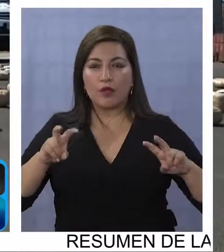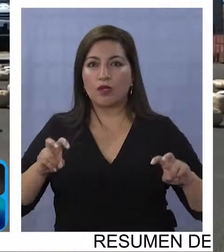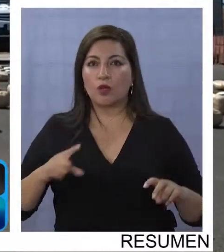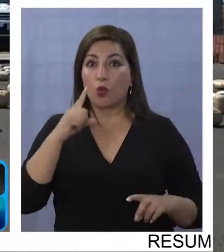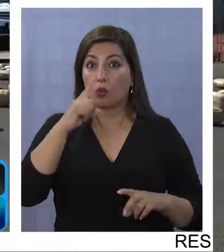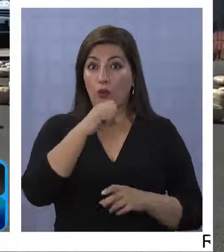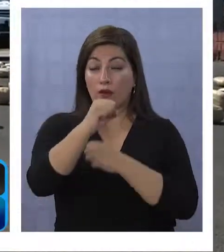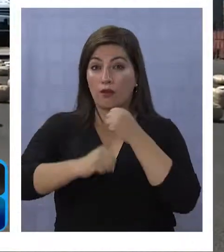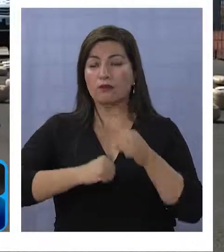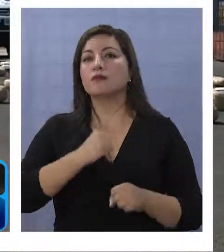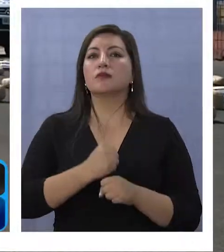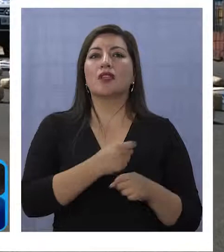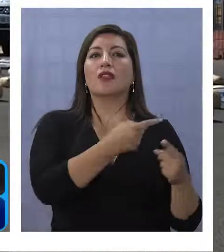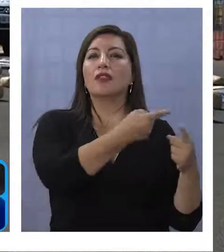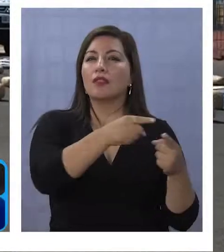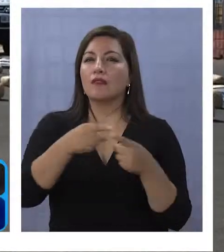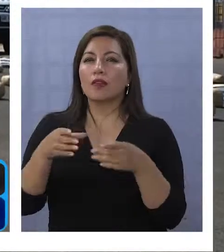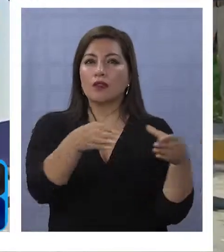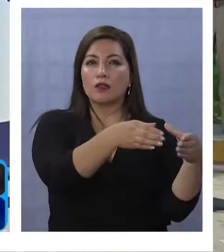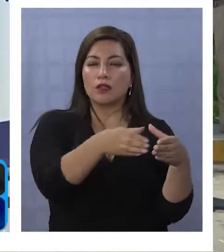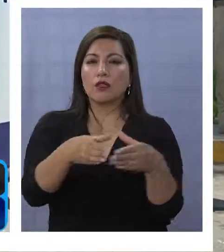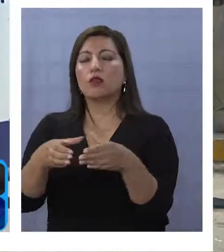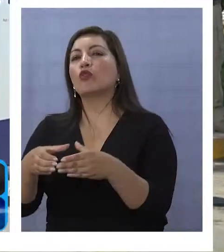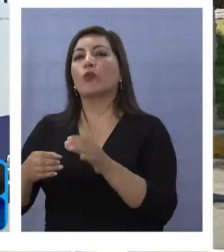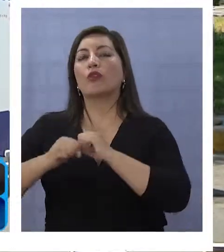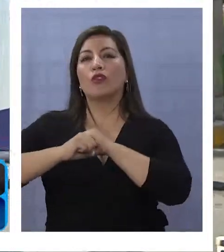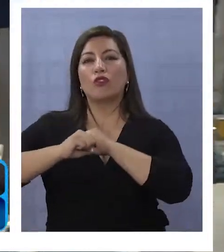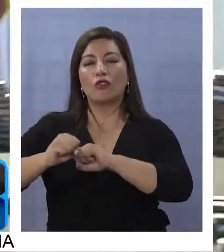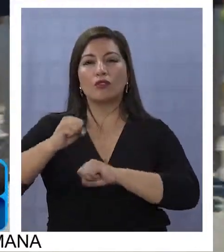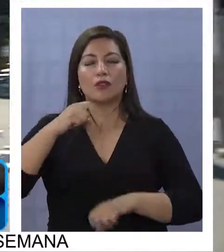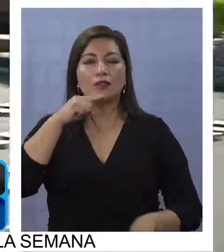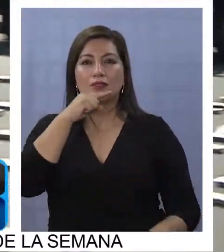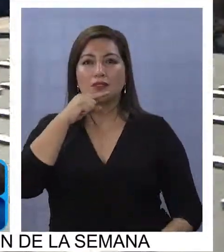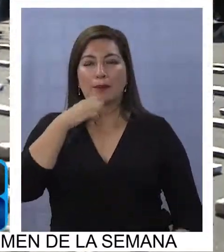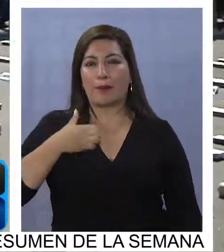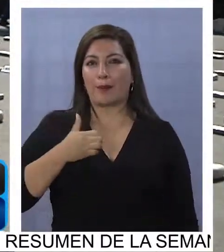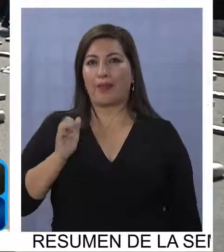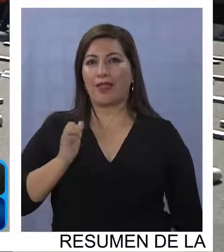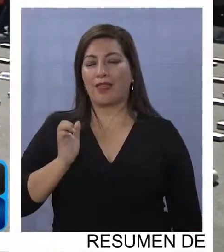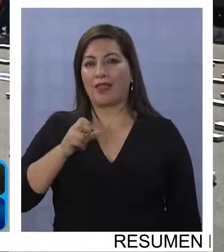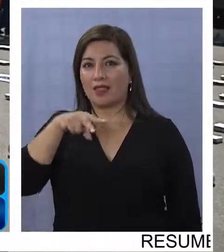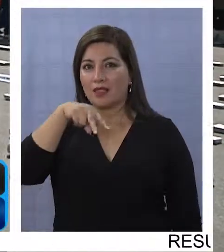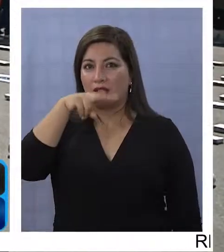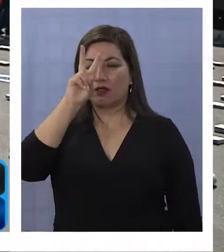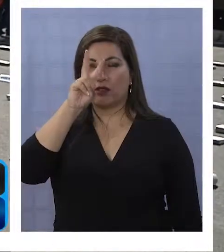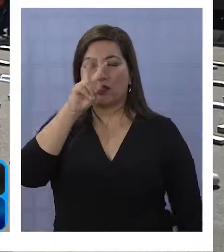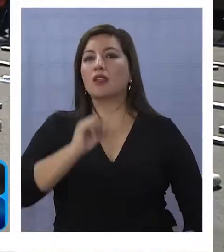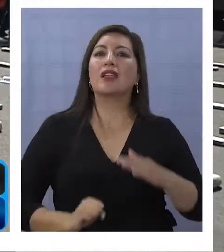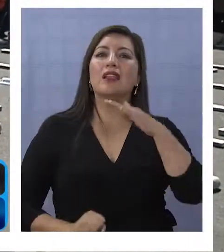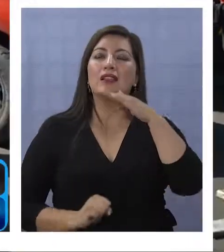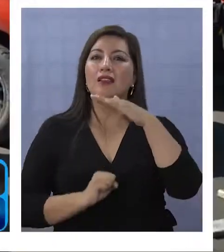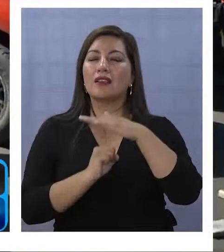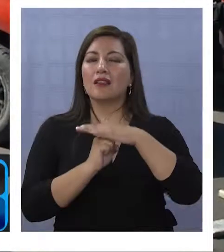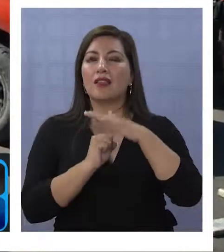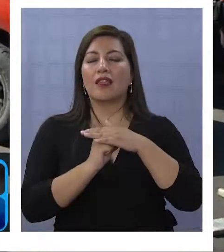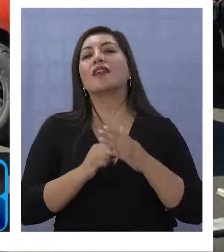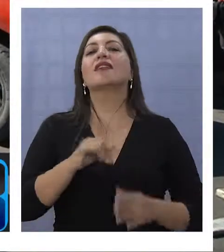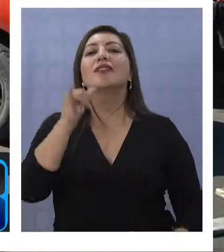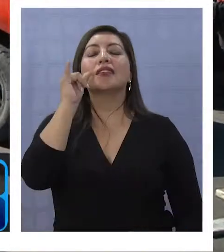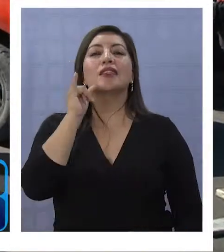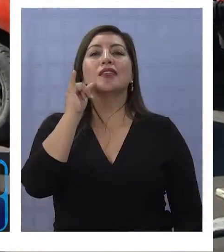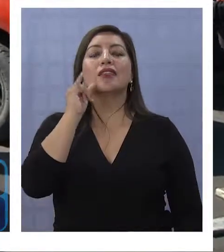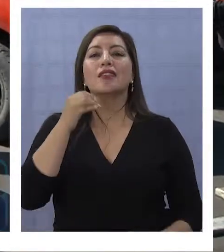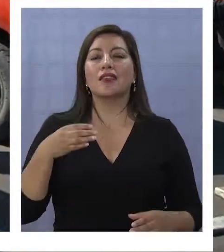durante un año por diversas brigadas antinarcóticos de la PDI de la zona norte, lideradas por la brigada de Iquique.